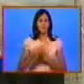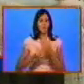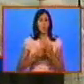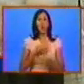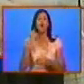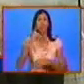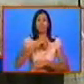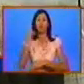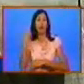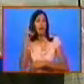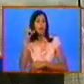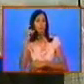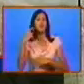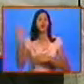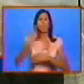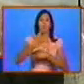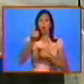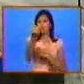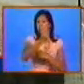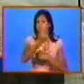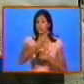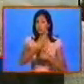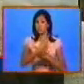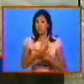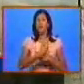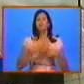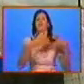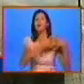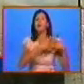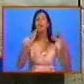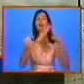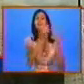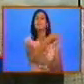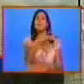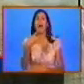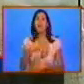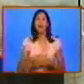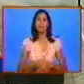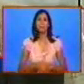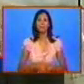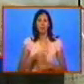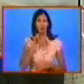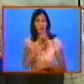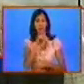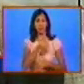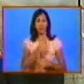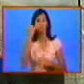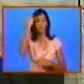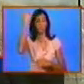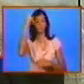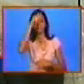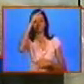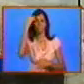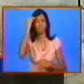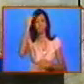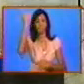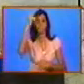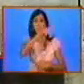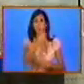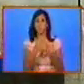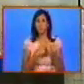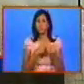cumpliendo órdenes de los Estados Unidos, cumpliendo órdenes de la Casa Blanca. Ahí están las imágenes, ahí están